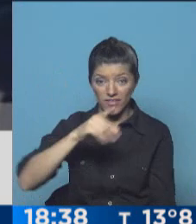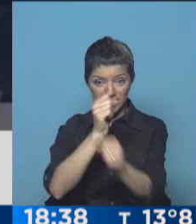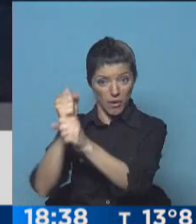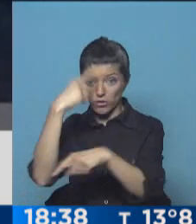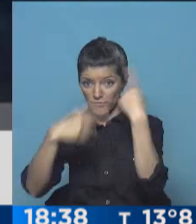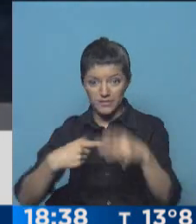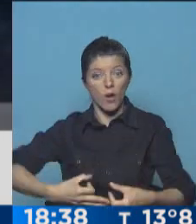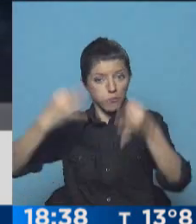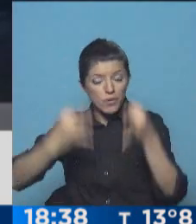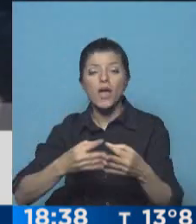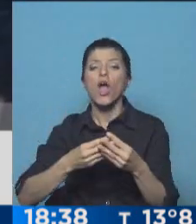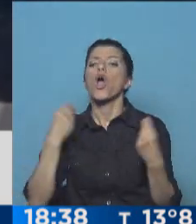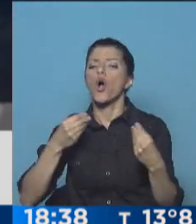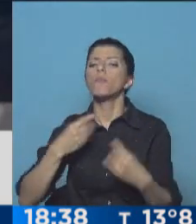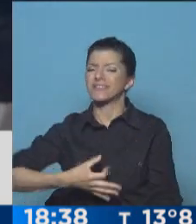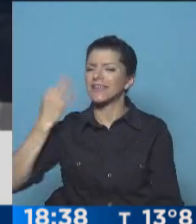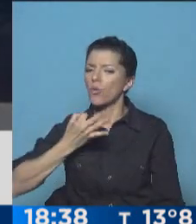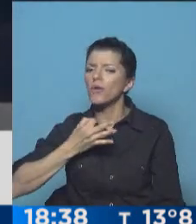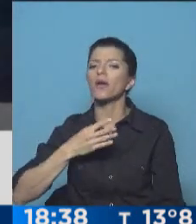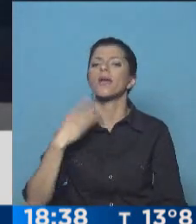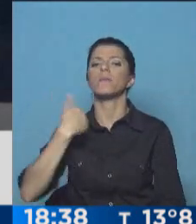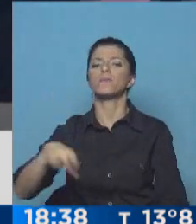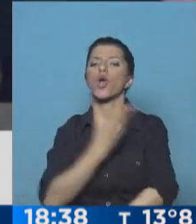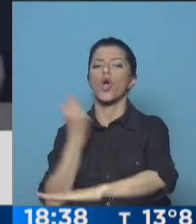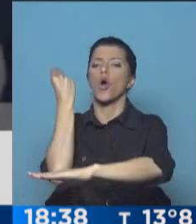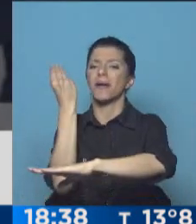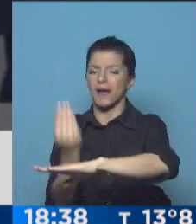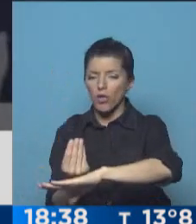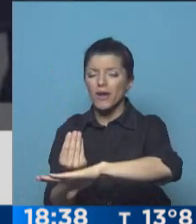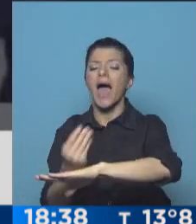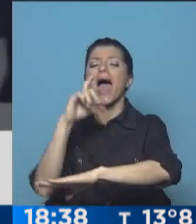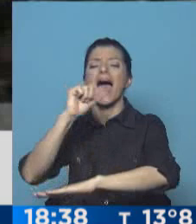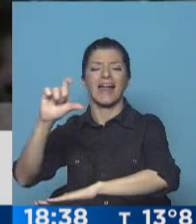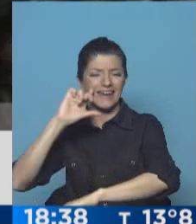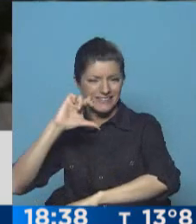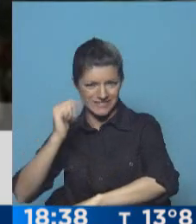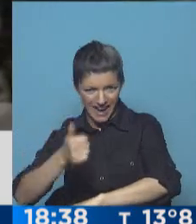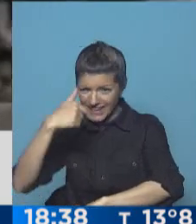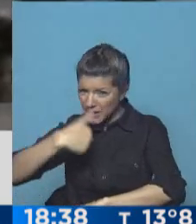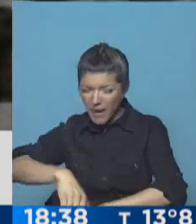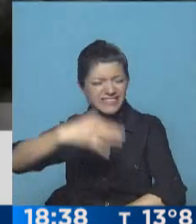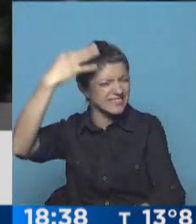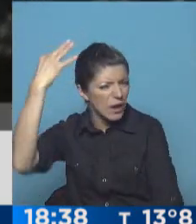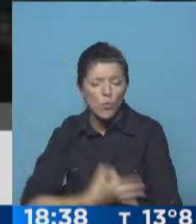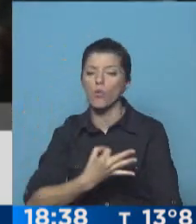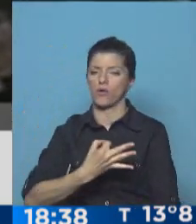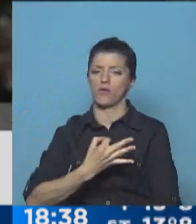es que Alicia sea la gobernadora de Santa Cruz. Ahí vamos a tener acabadamente